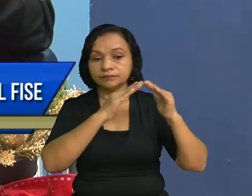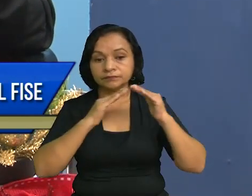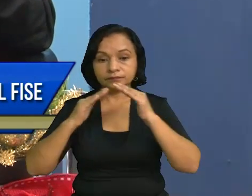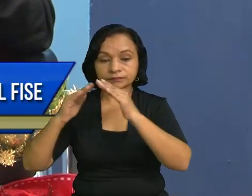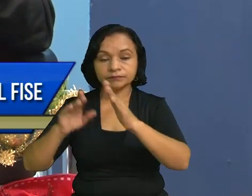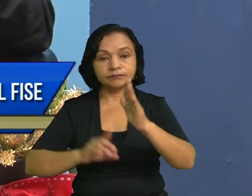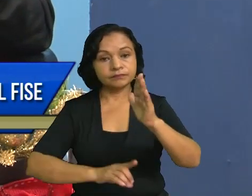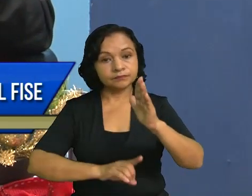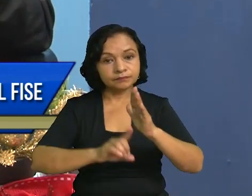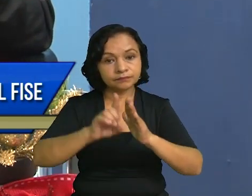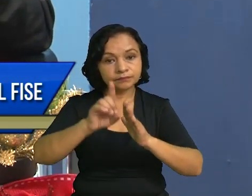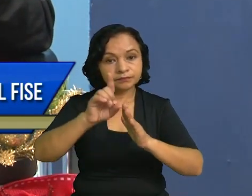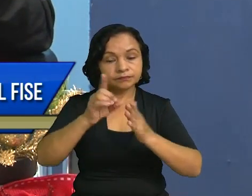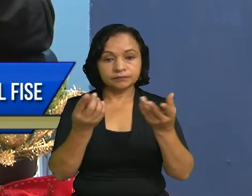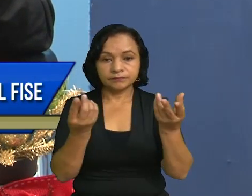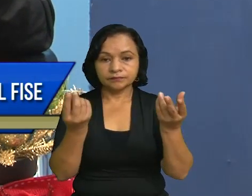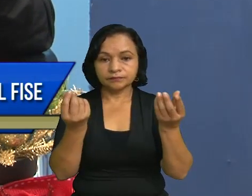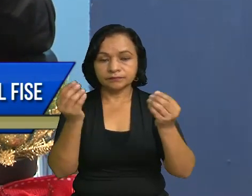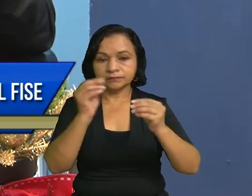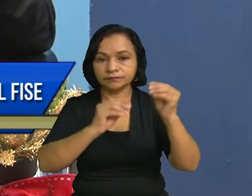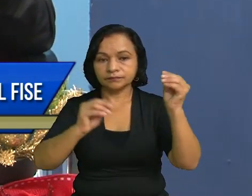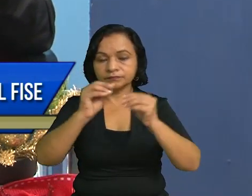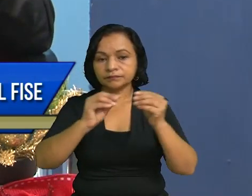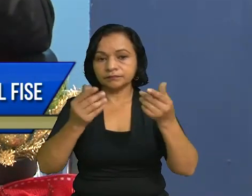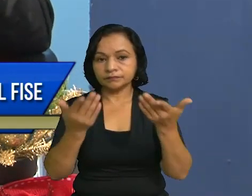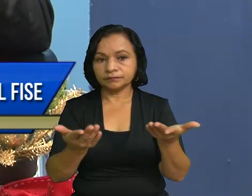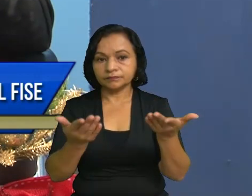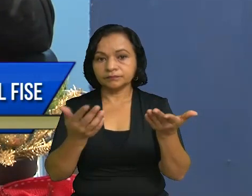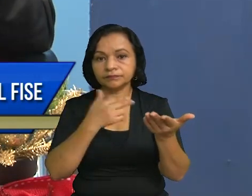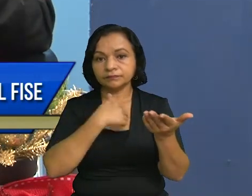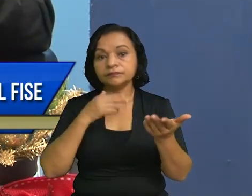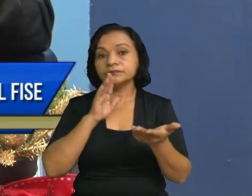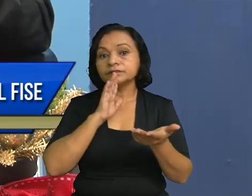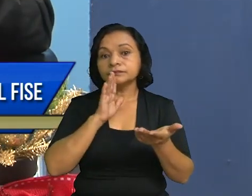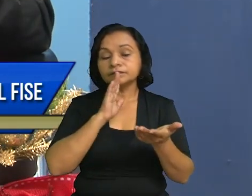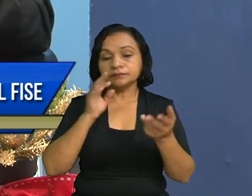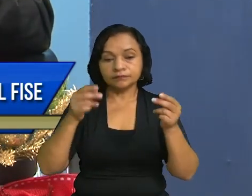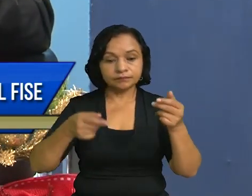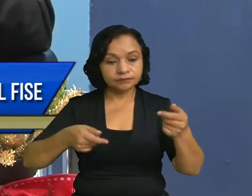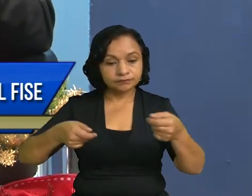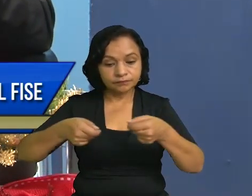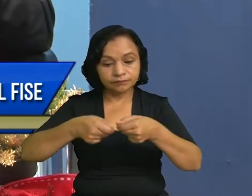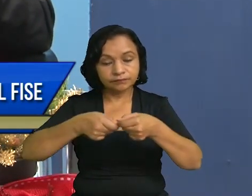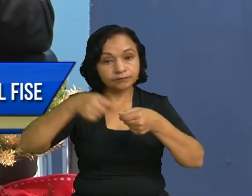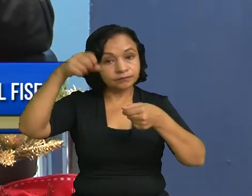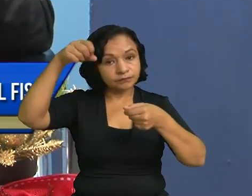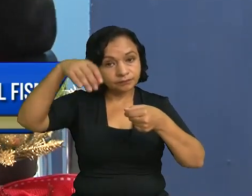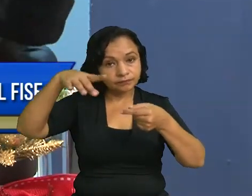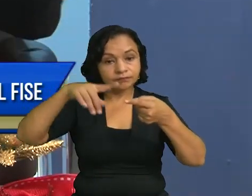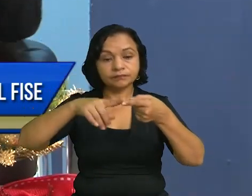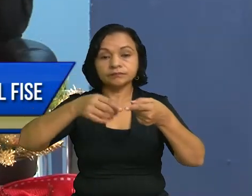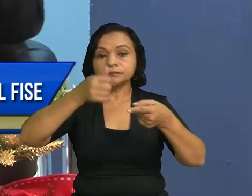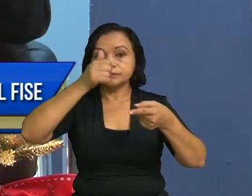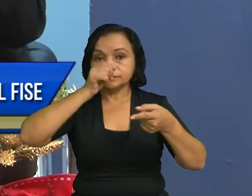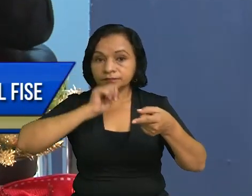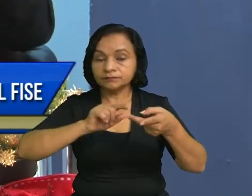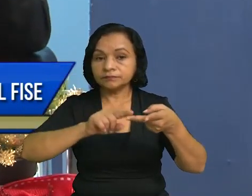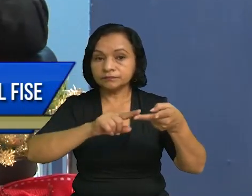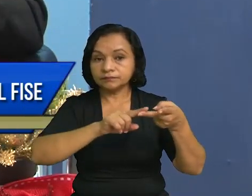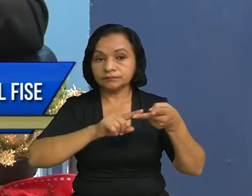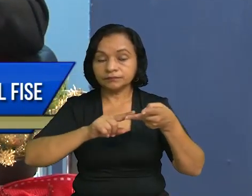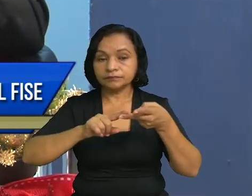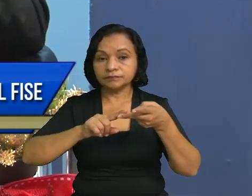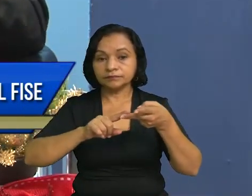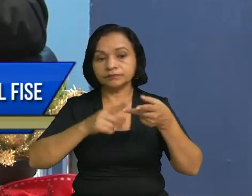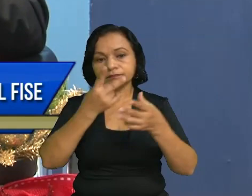avance en la economía local porque también cuando le lleva la energía eléctrica le baje el agua potable es eso ese